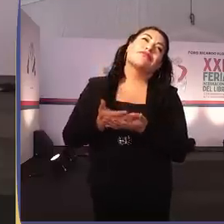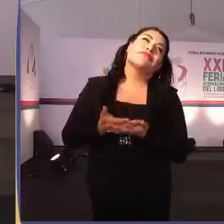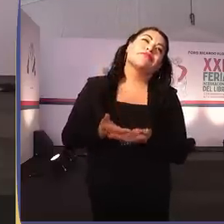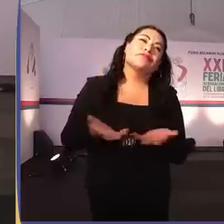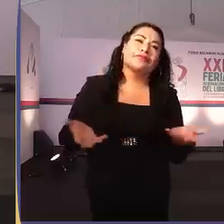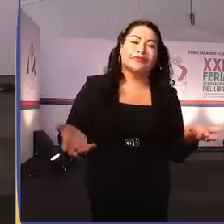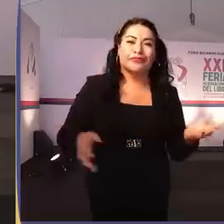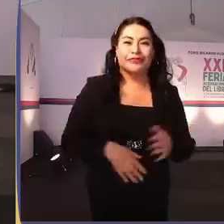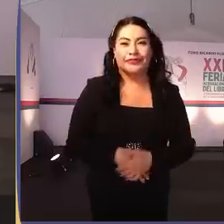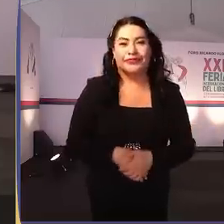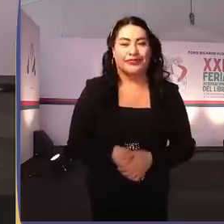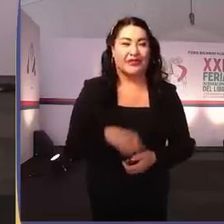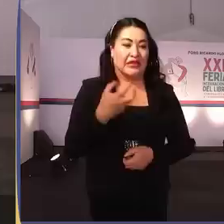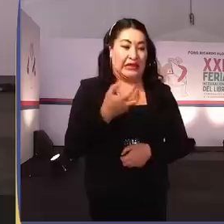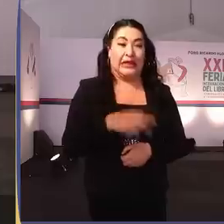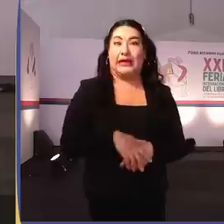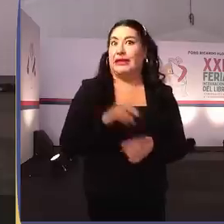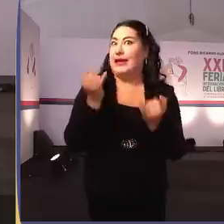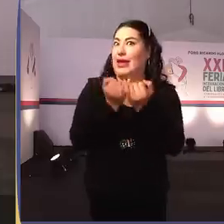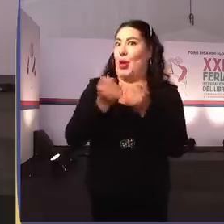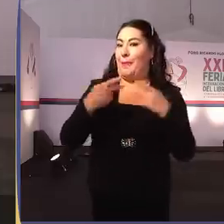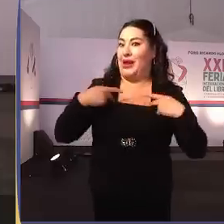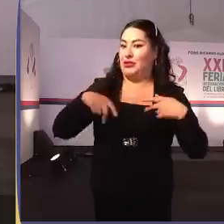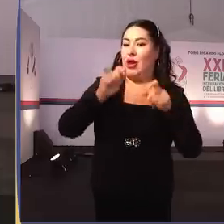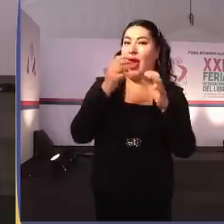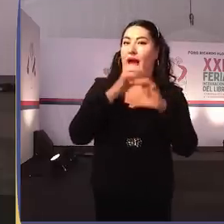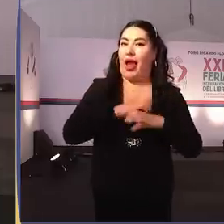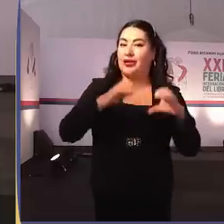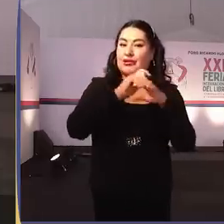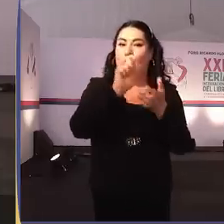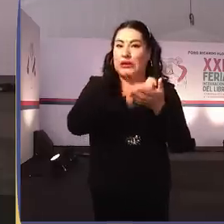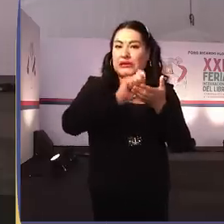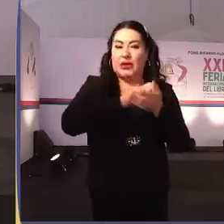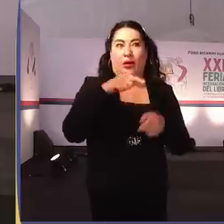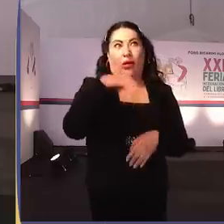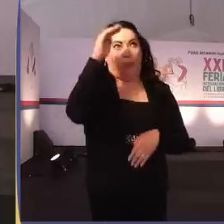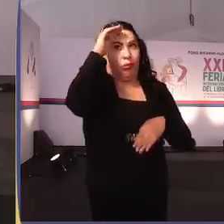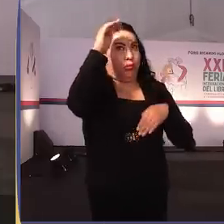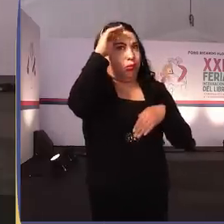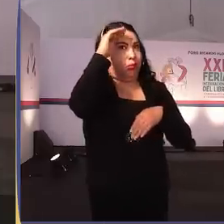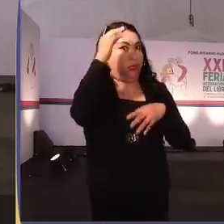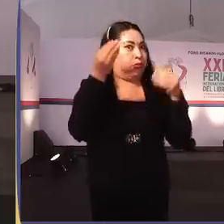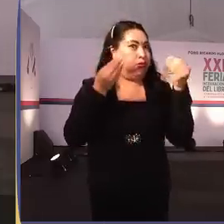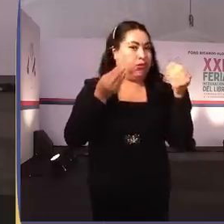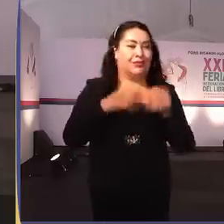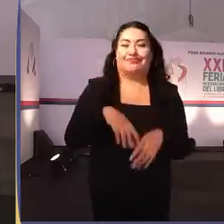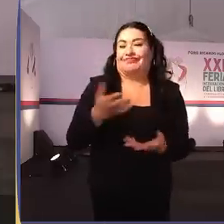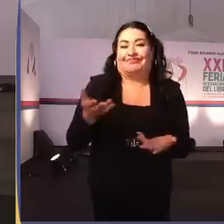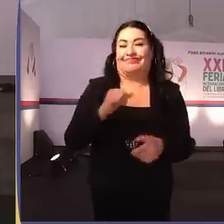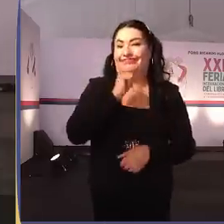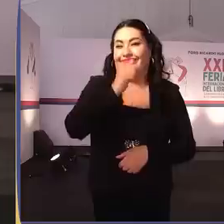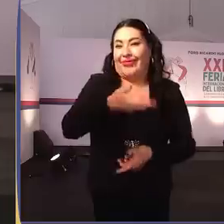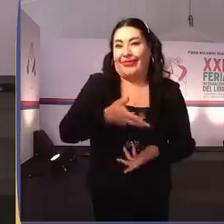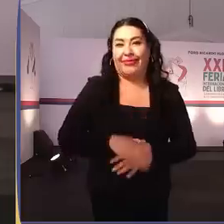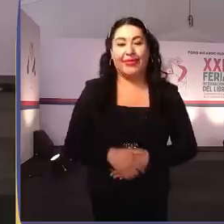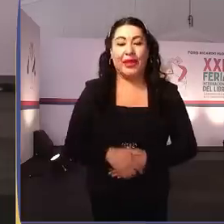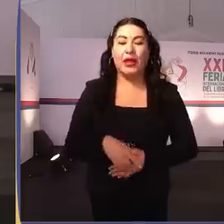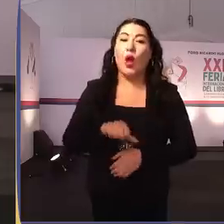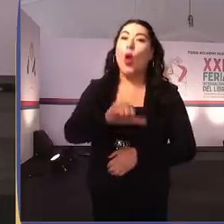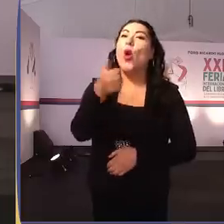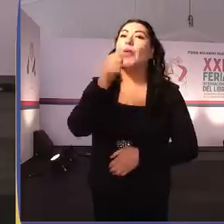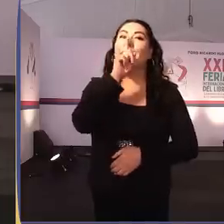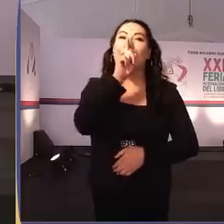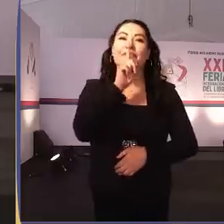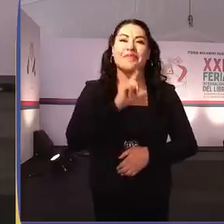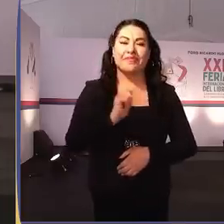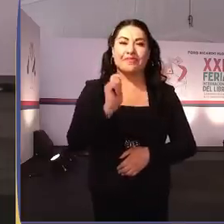son bueno, ahí mejores. Le echó mucho cerebro el autor, ¿no? Bueno, ahora, hay otra mentira, que los libros nos